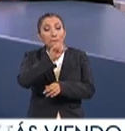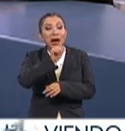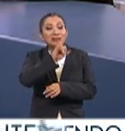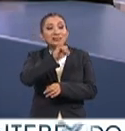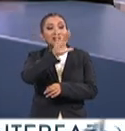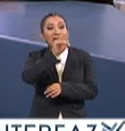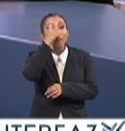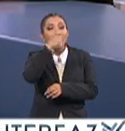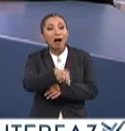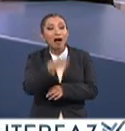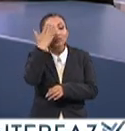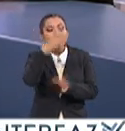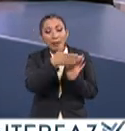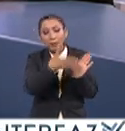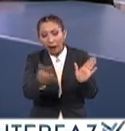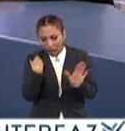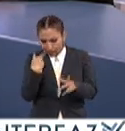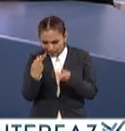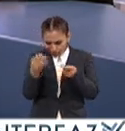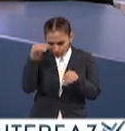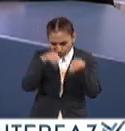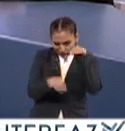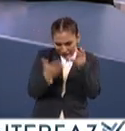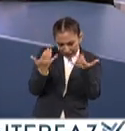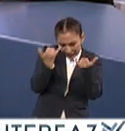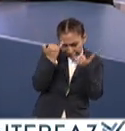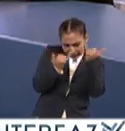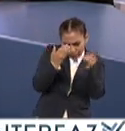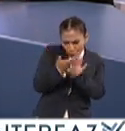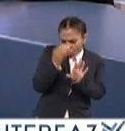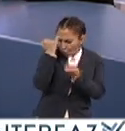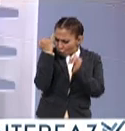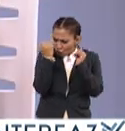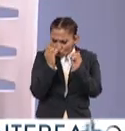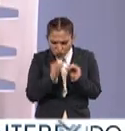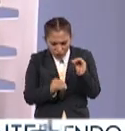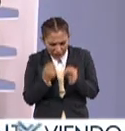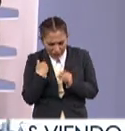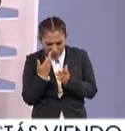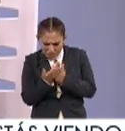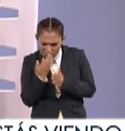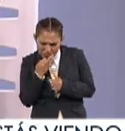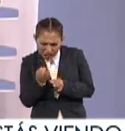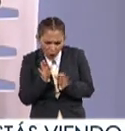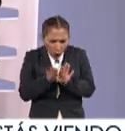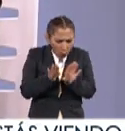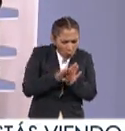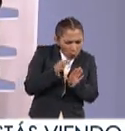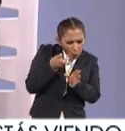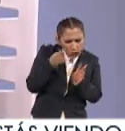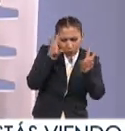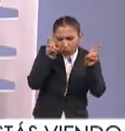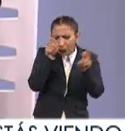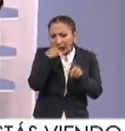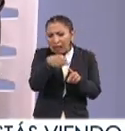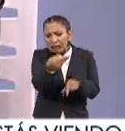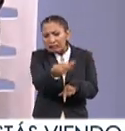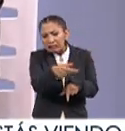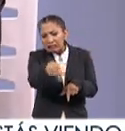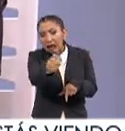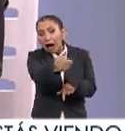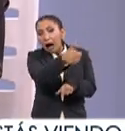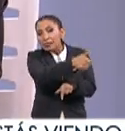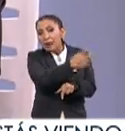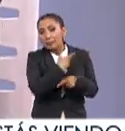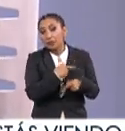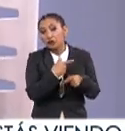para poder entonces programar, crear, ser muy creativos, estratégicos en relación a lo que se requiere